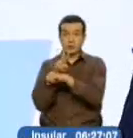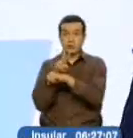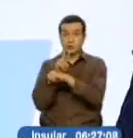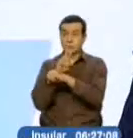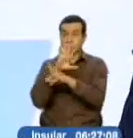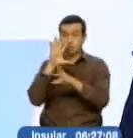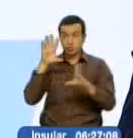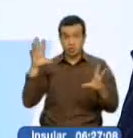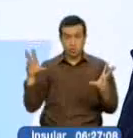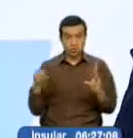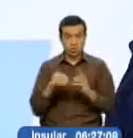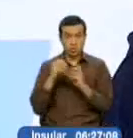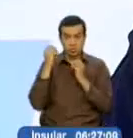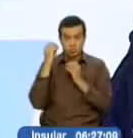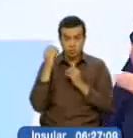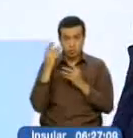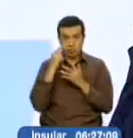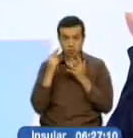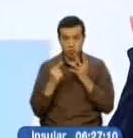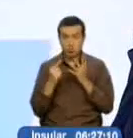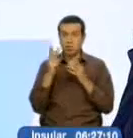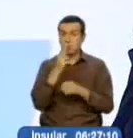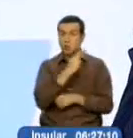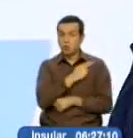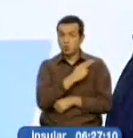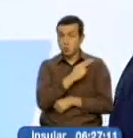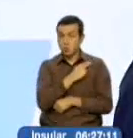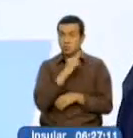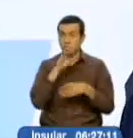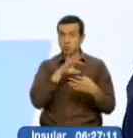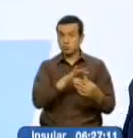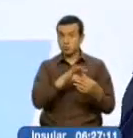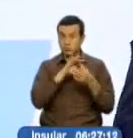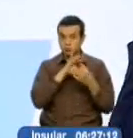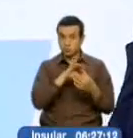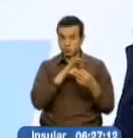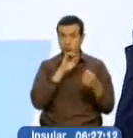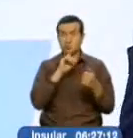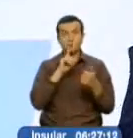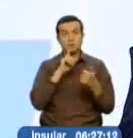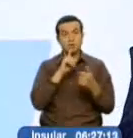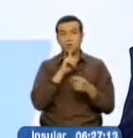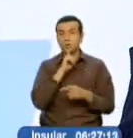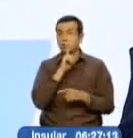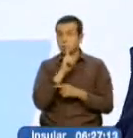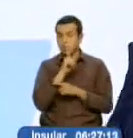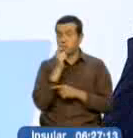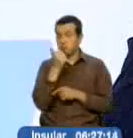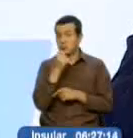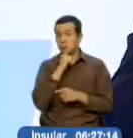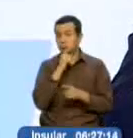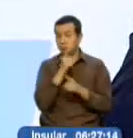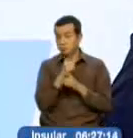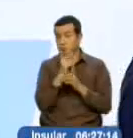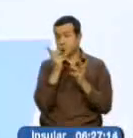compilar información con las universidades. Es absolutamente factible, además en beneficio también